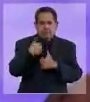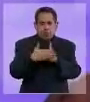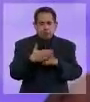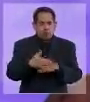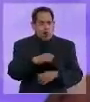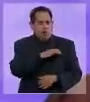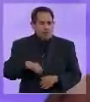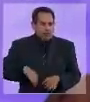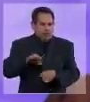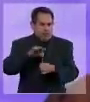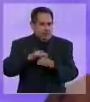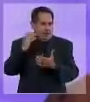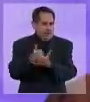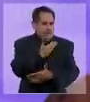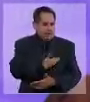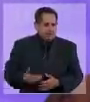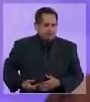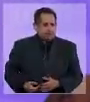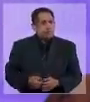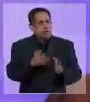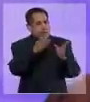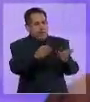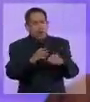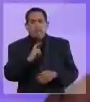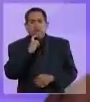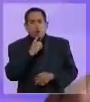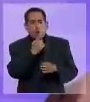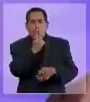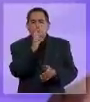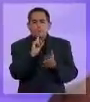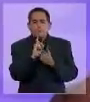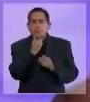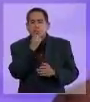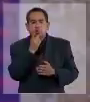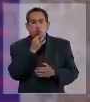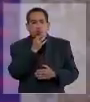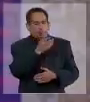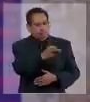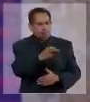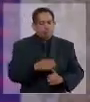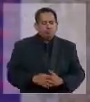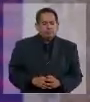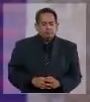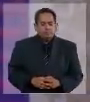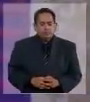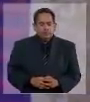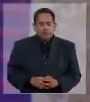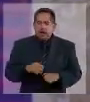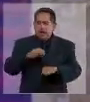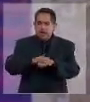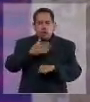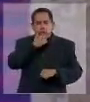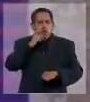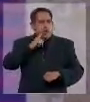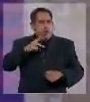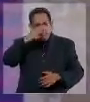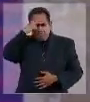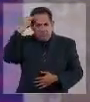primero que tiene la palabra, un minuto, candidato Andrés Manuel López Obrador, por favor. Amigas, amigos, mexicanas,